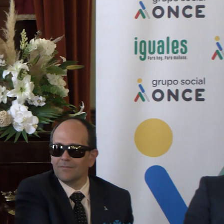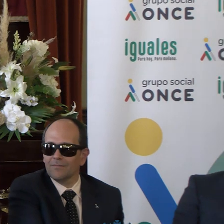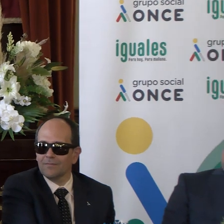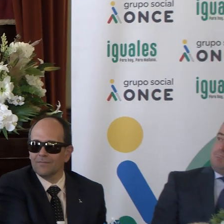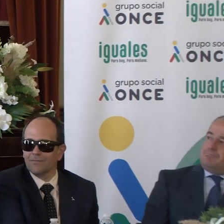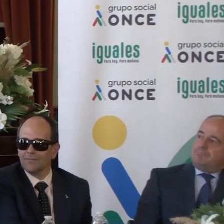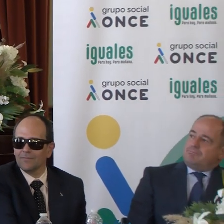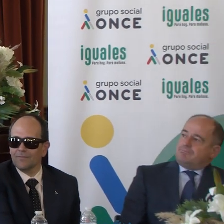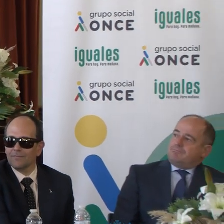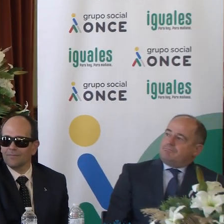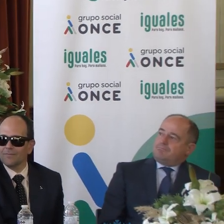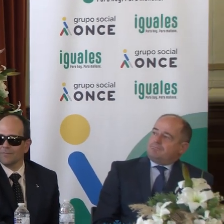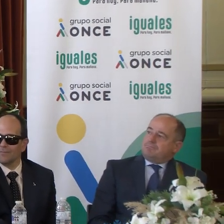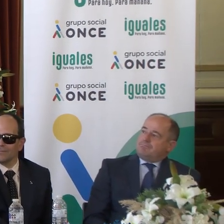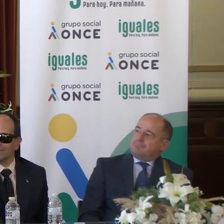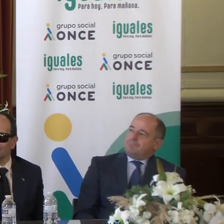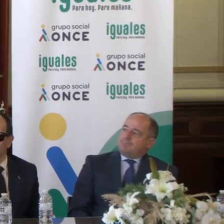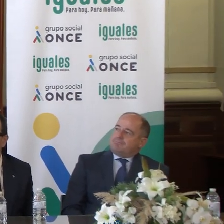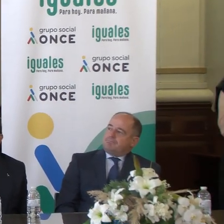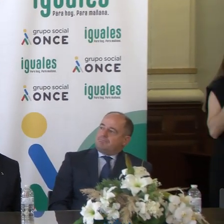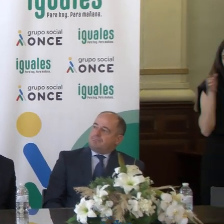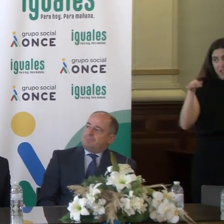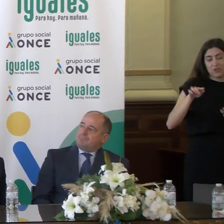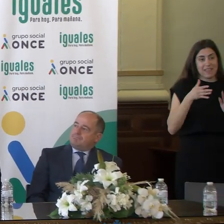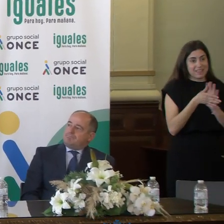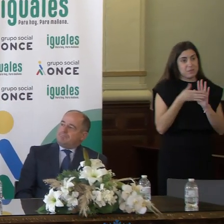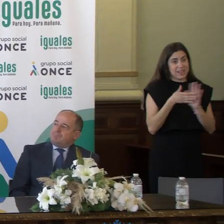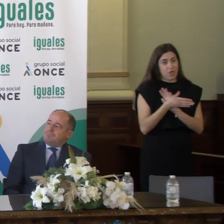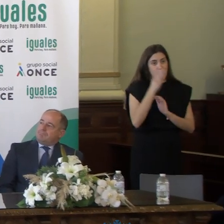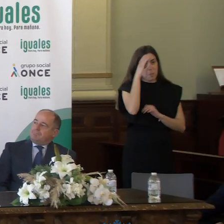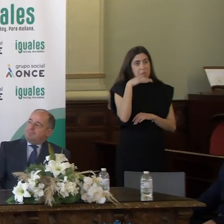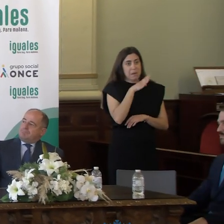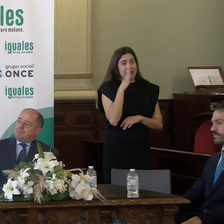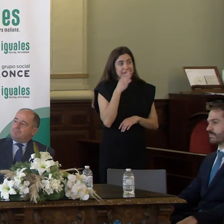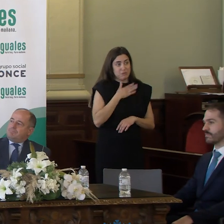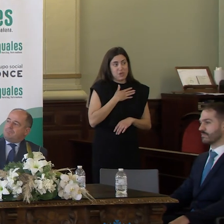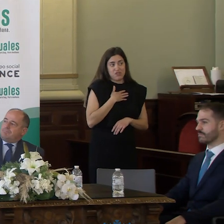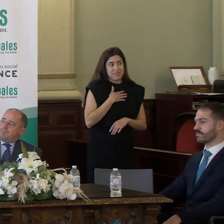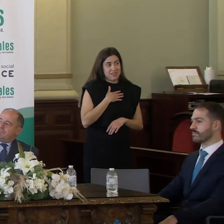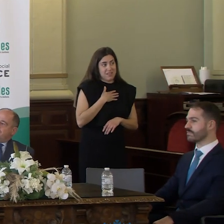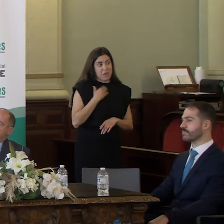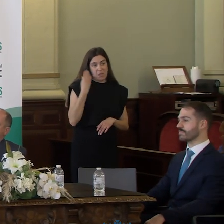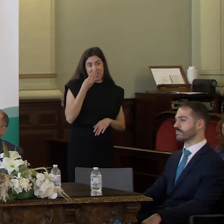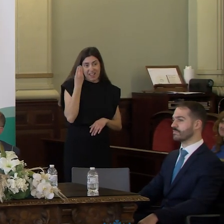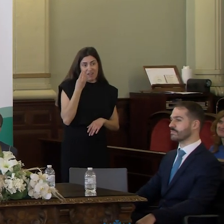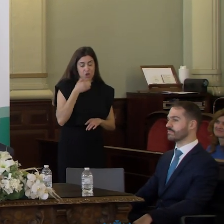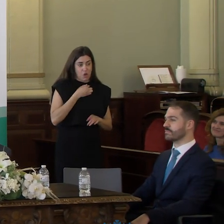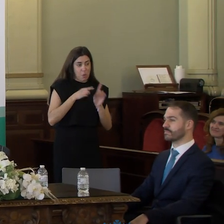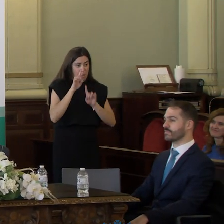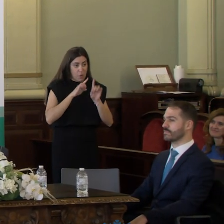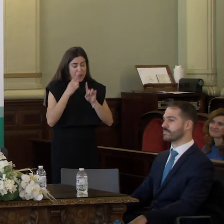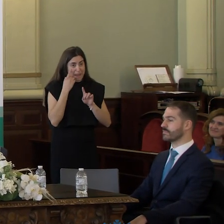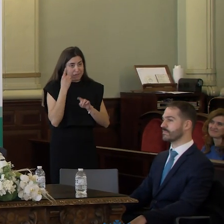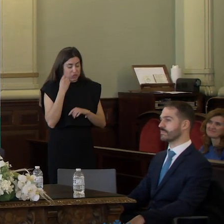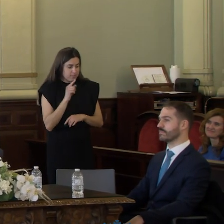Iris, porque pues, ya lo han explicado, ¿no? Mis padres lo último que esperaban era que yo tuviera un problema de visión. Nací